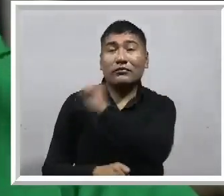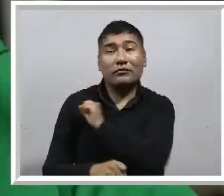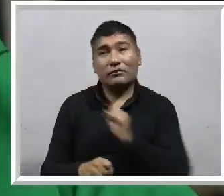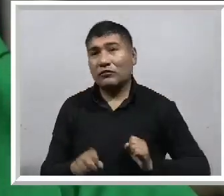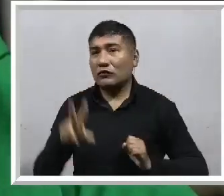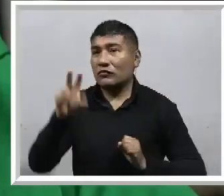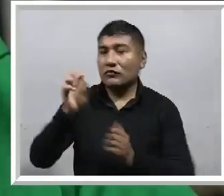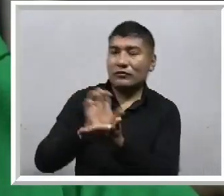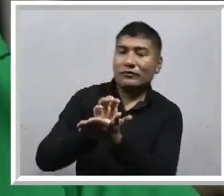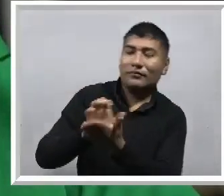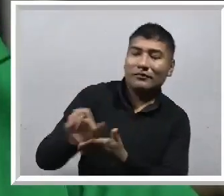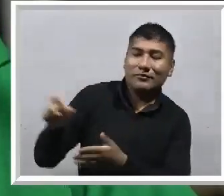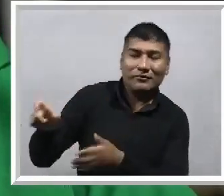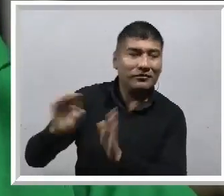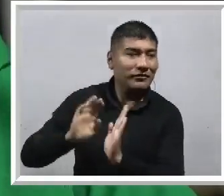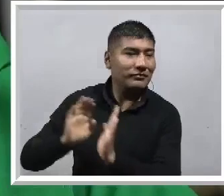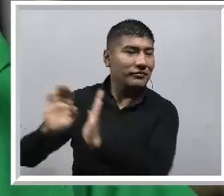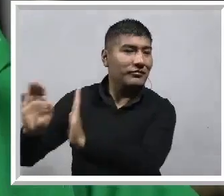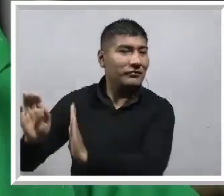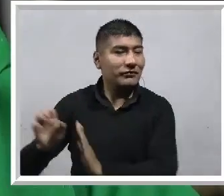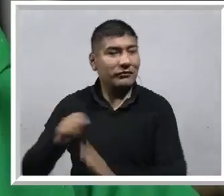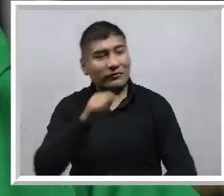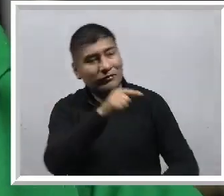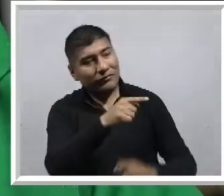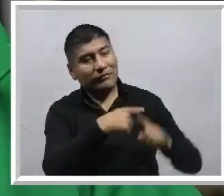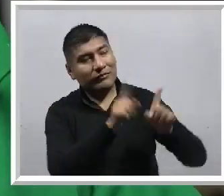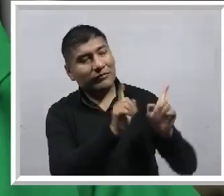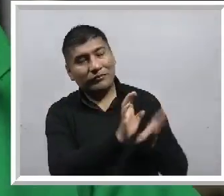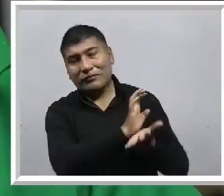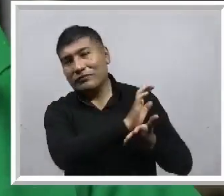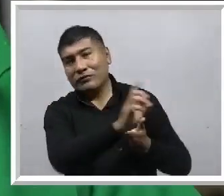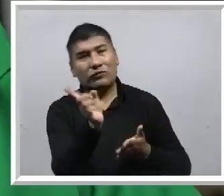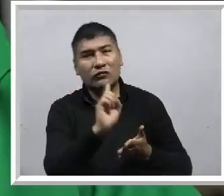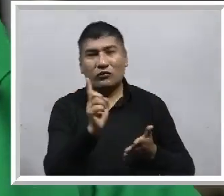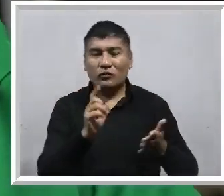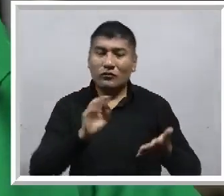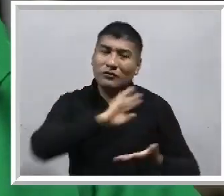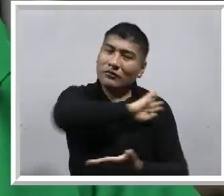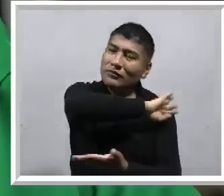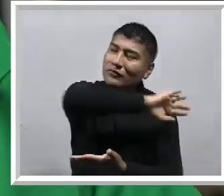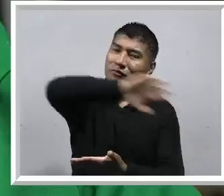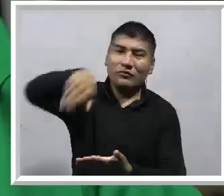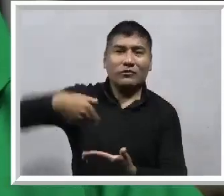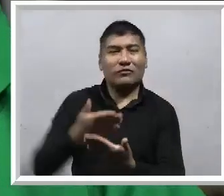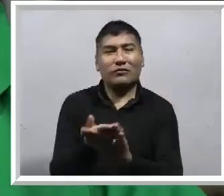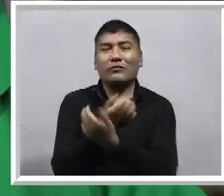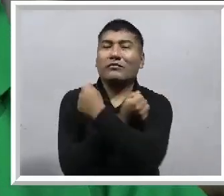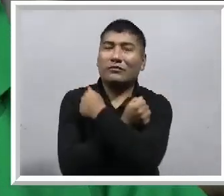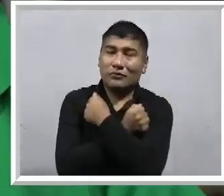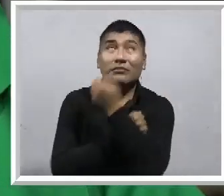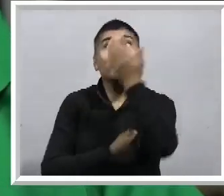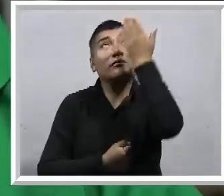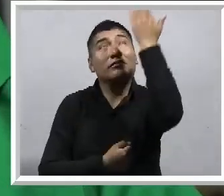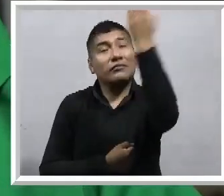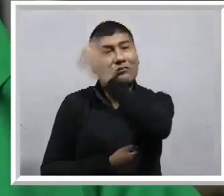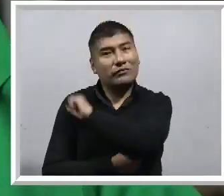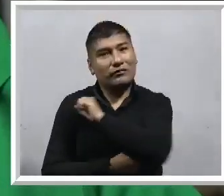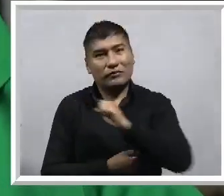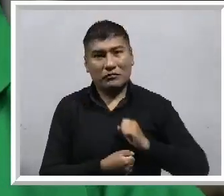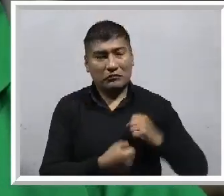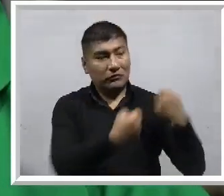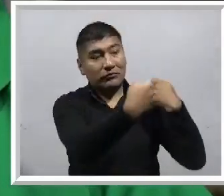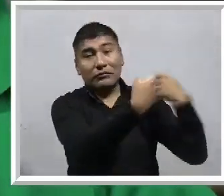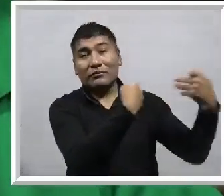excepciones no no hace distinciones a todos los ama dice el Papa